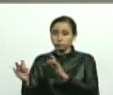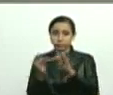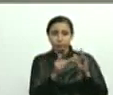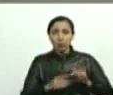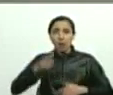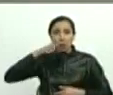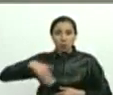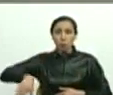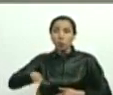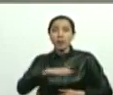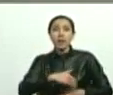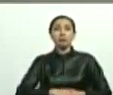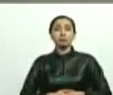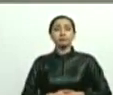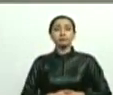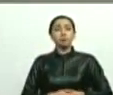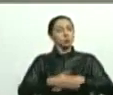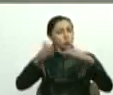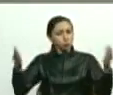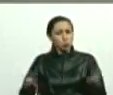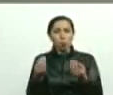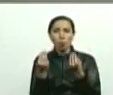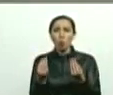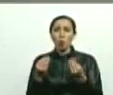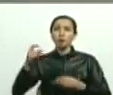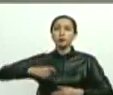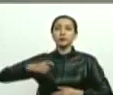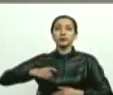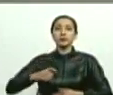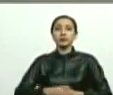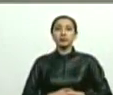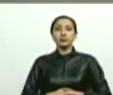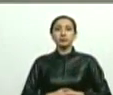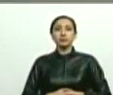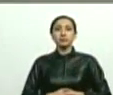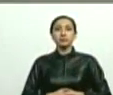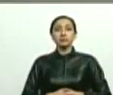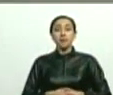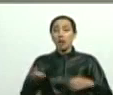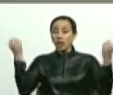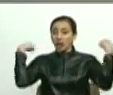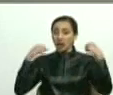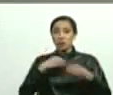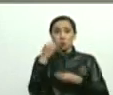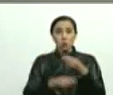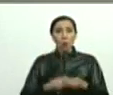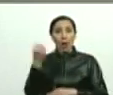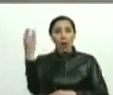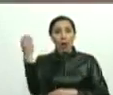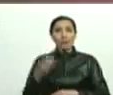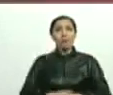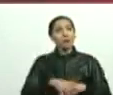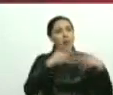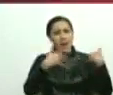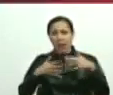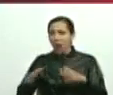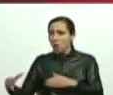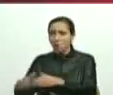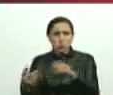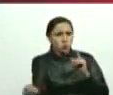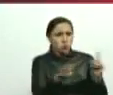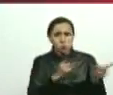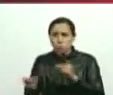gente, mucha motivación, mucho ejercicio de asambleas, de marchas, reuniones,